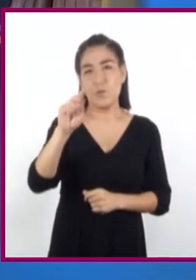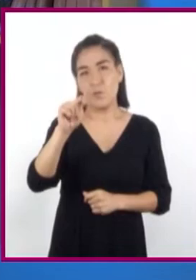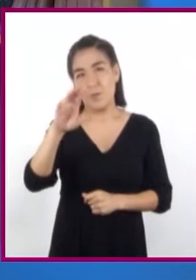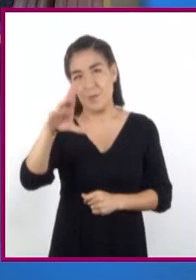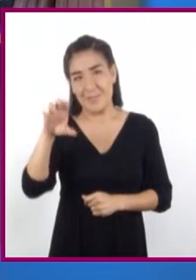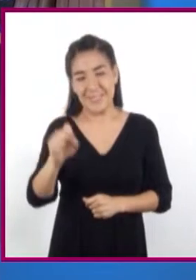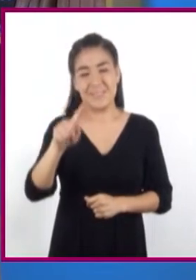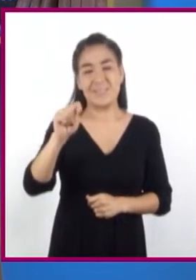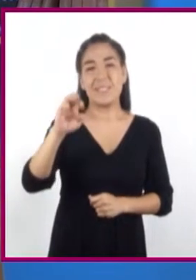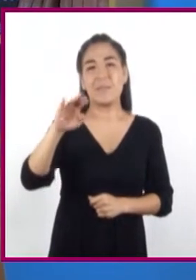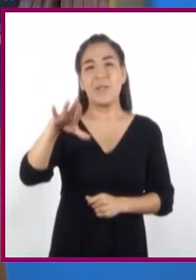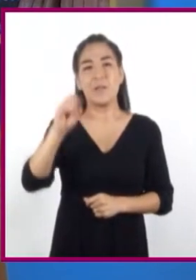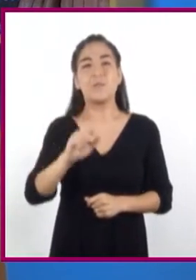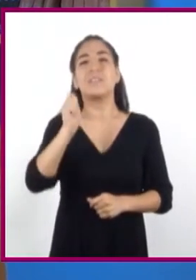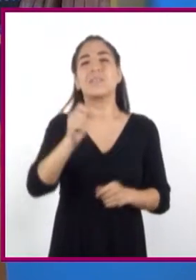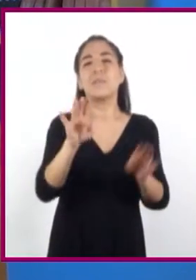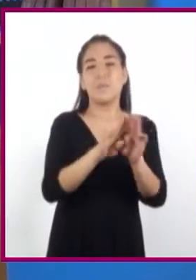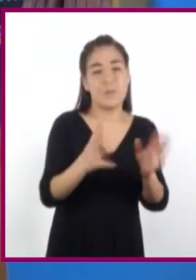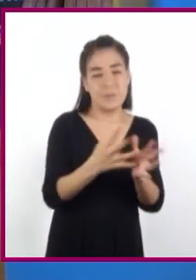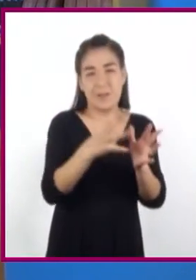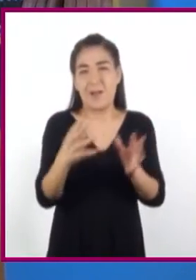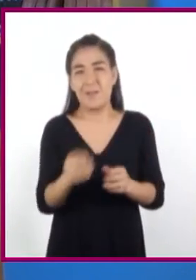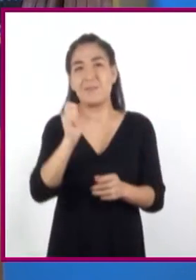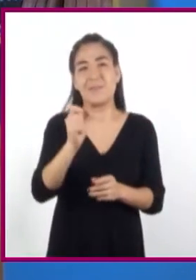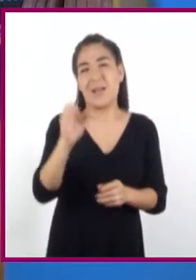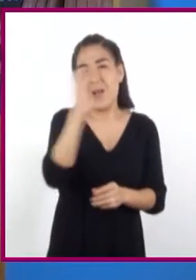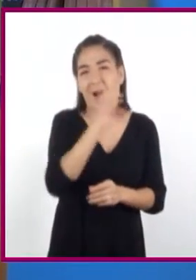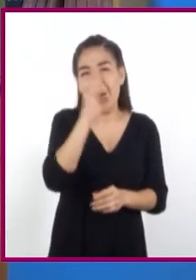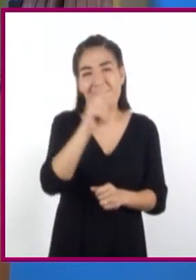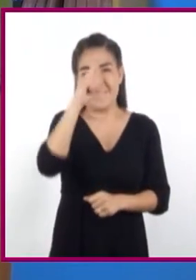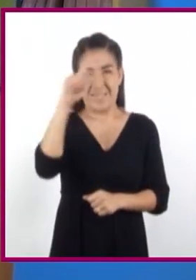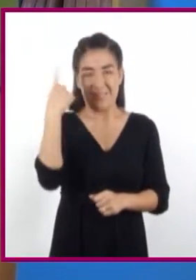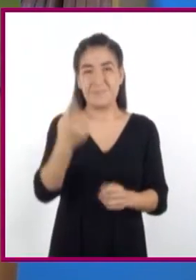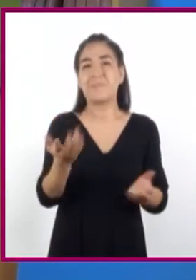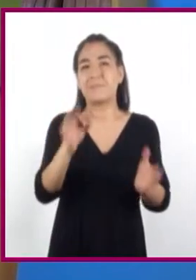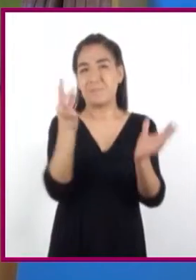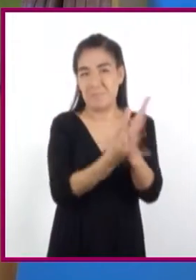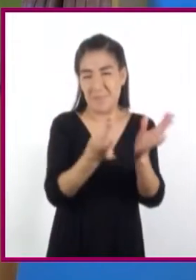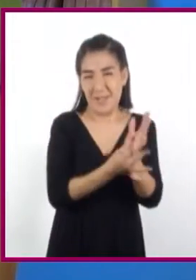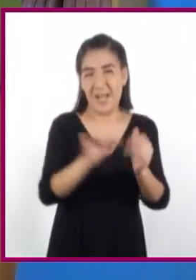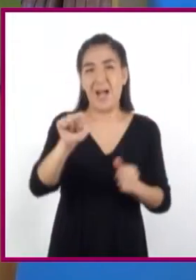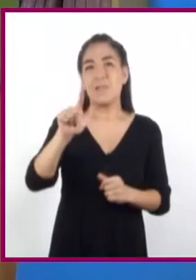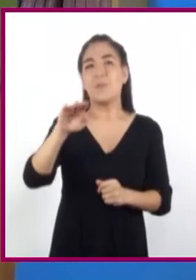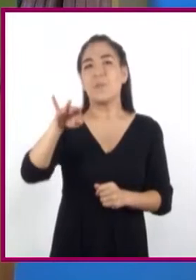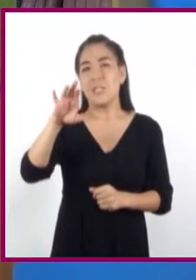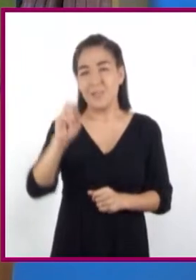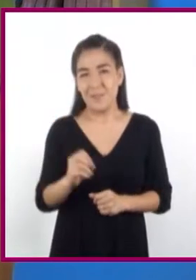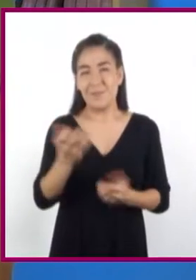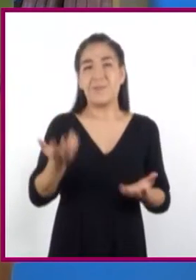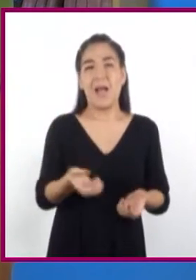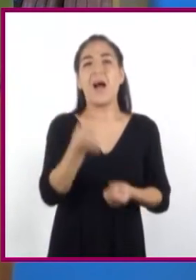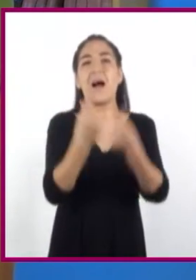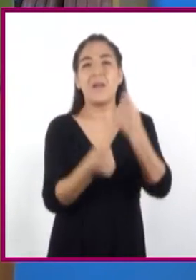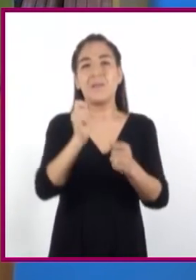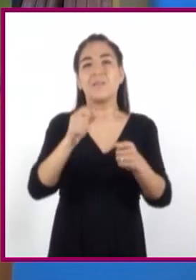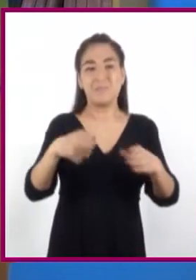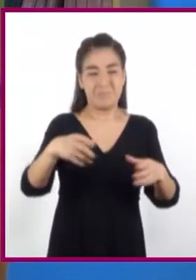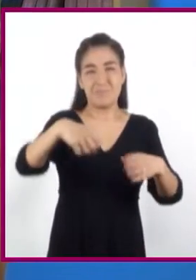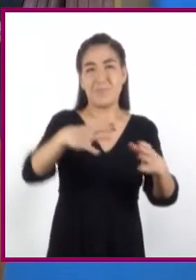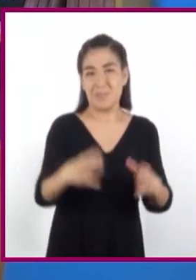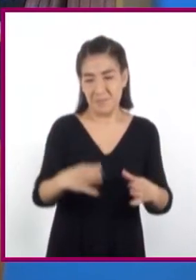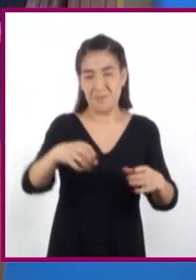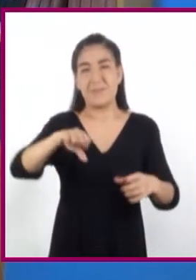térmicos transmiten la energía térmica fácilmente. Metales como el aluminio, del que están hechas algunas ollas, son